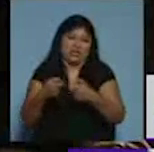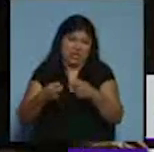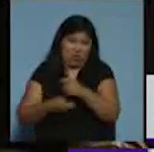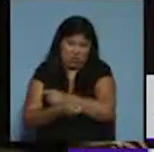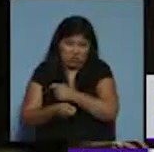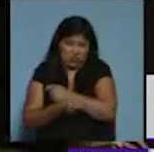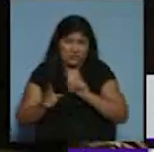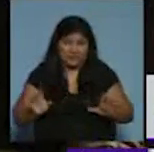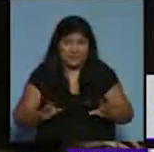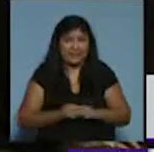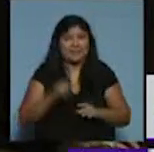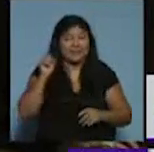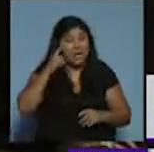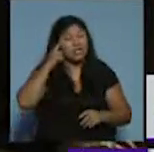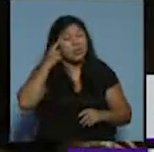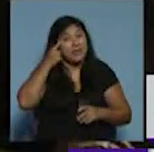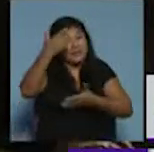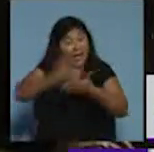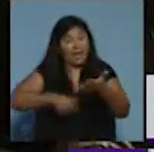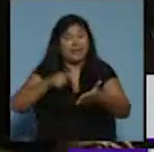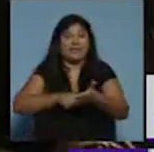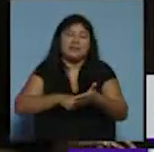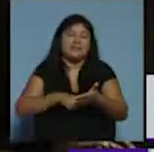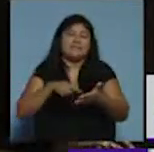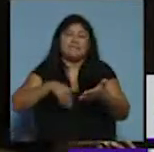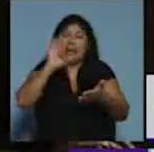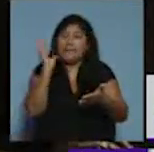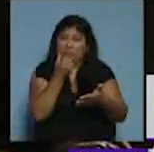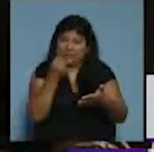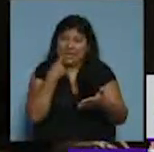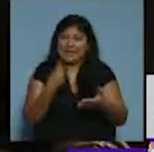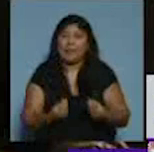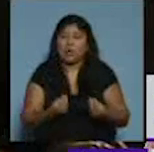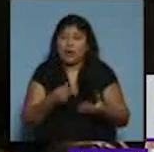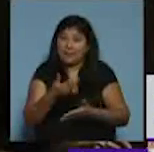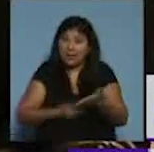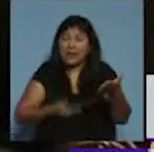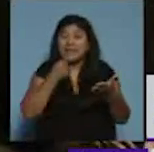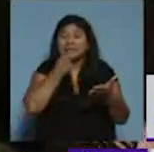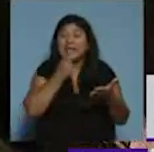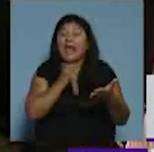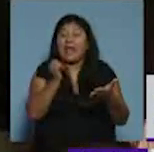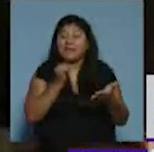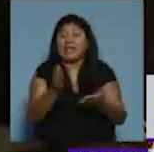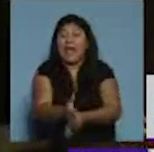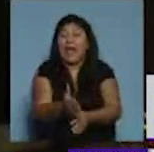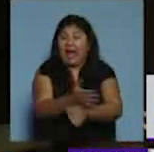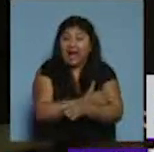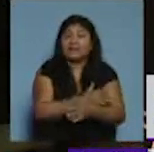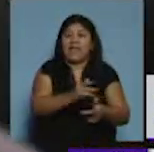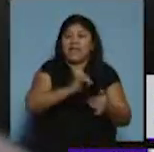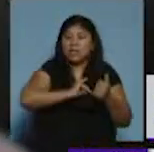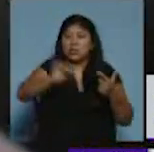clave por cuanto determina que todos aquellos hechos que habíamos denunciado que en jujuy